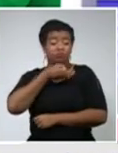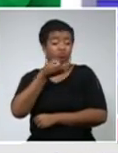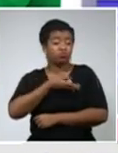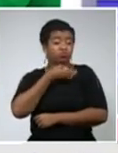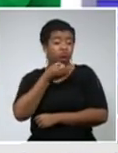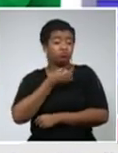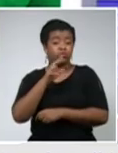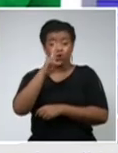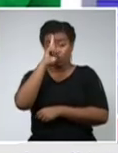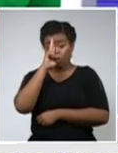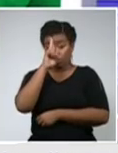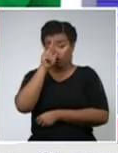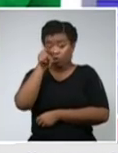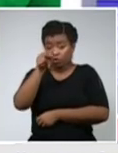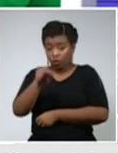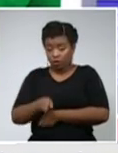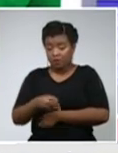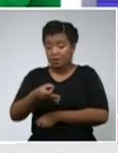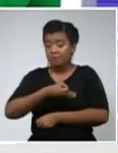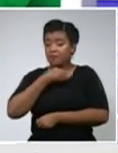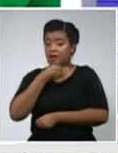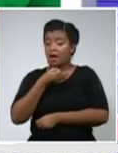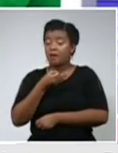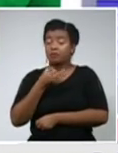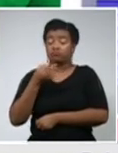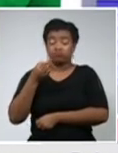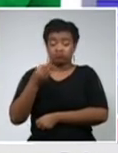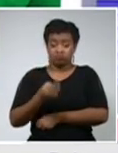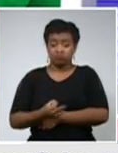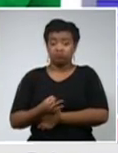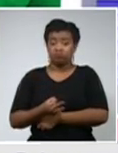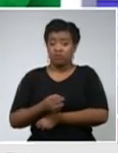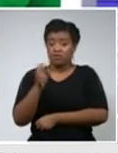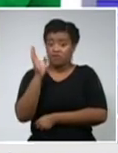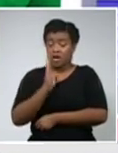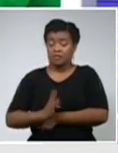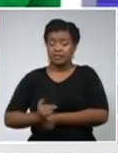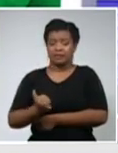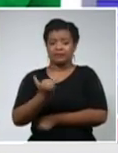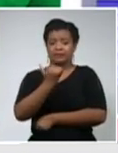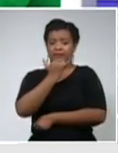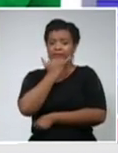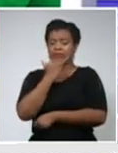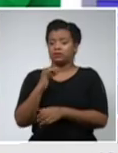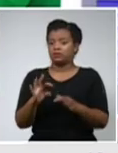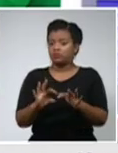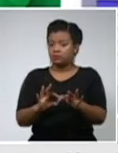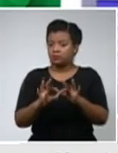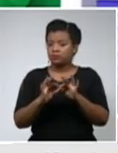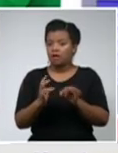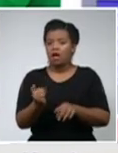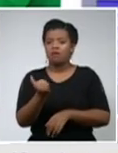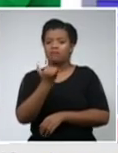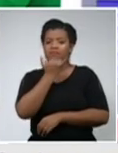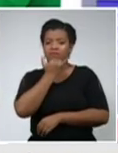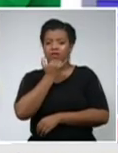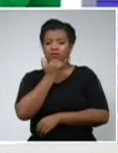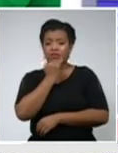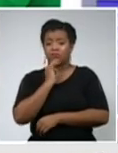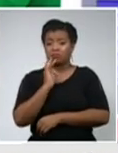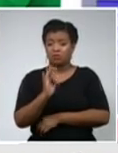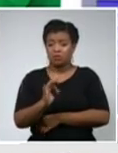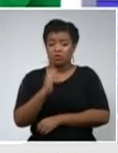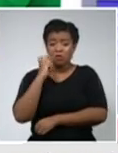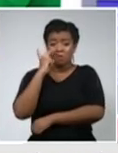doctor Tedros, pues realmente con una afectación que repercute en todos los países que